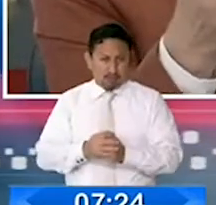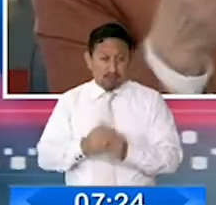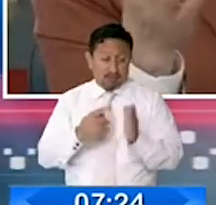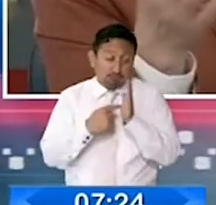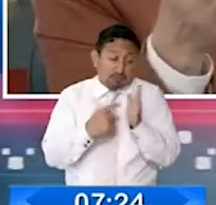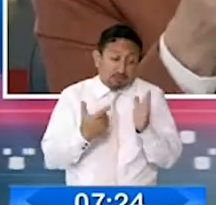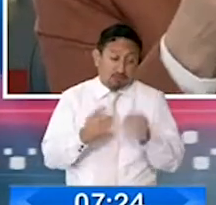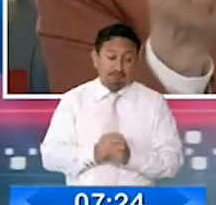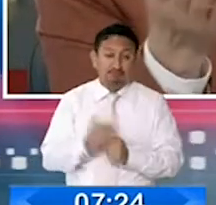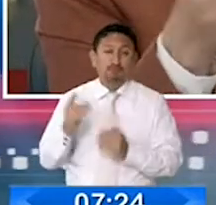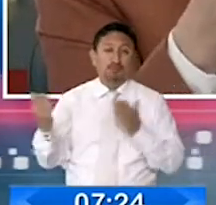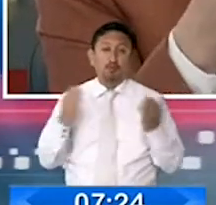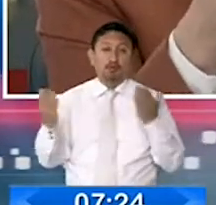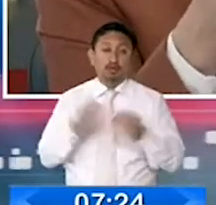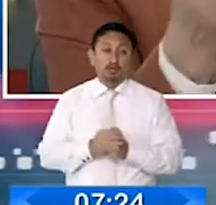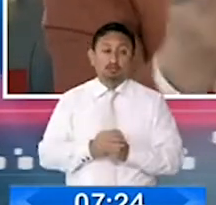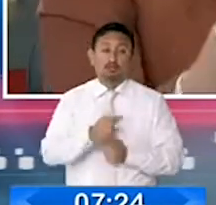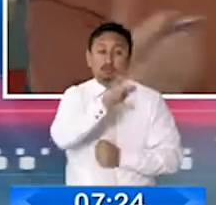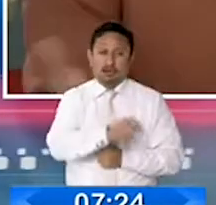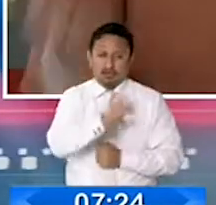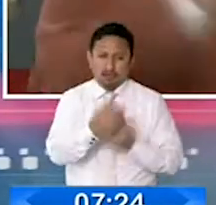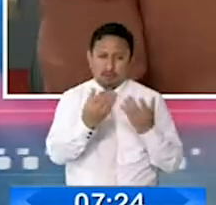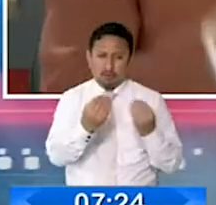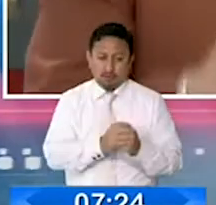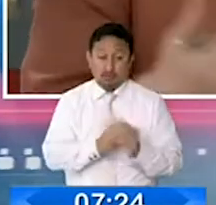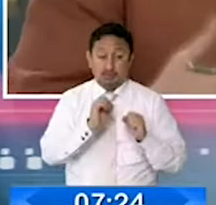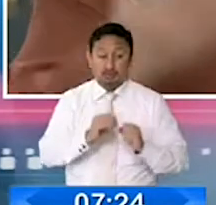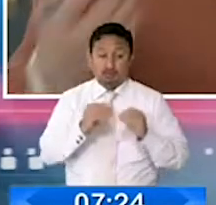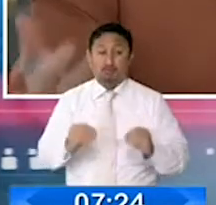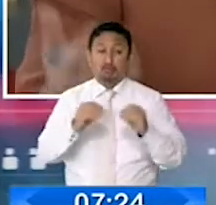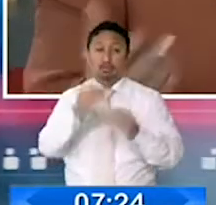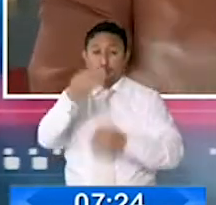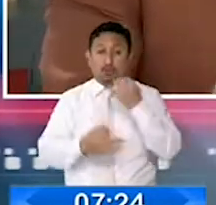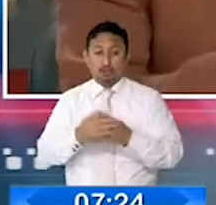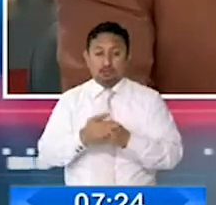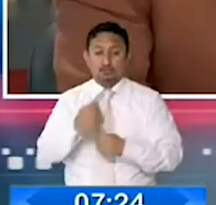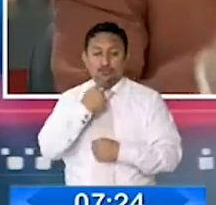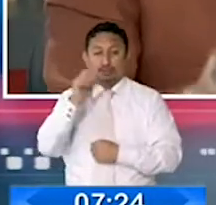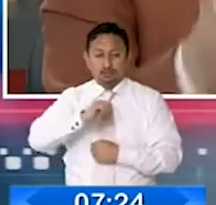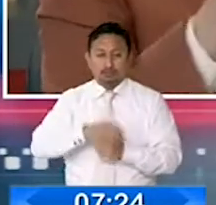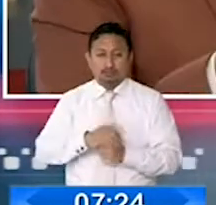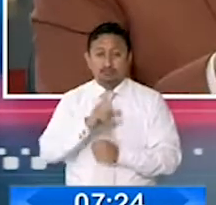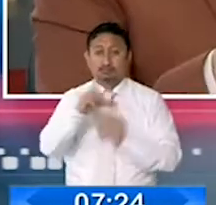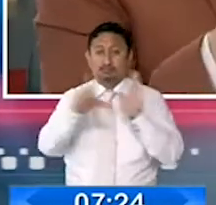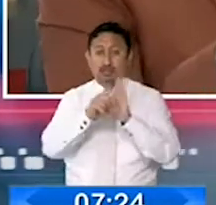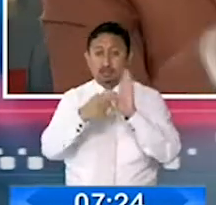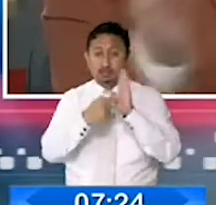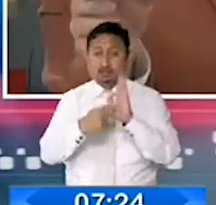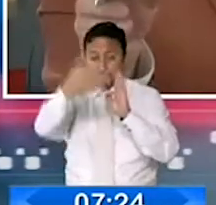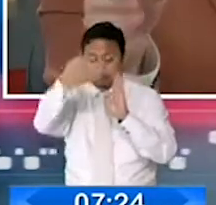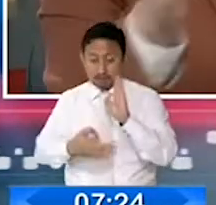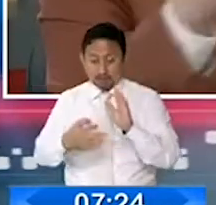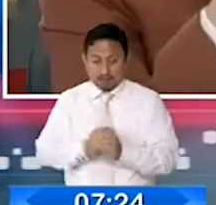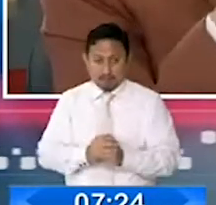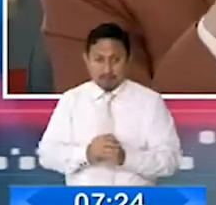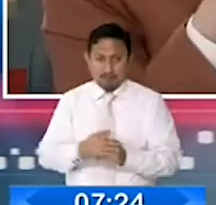comparación por habitante, le faltarían jueces. Y jueces justamente que dicten estrictamente lo marcado dentro de la justicia. ¿No ahí